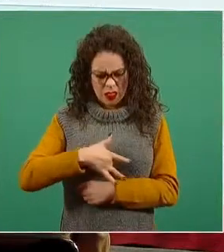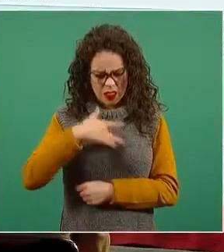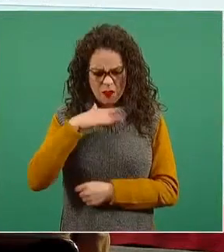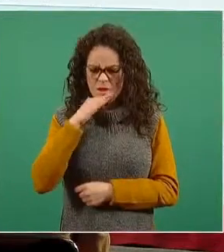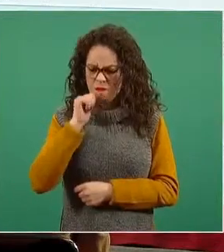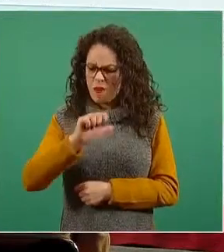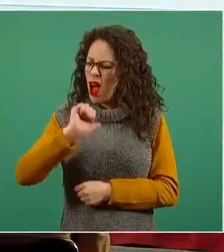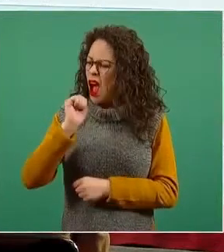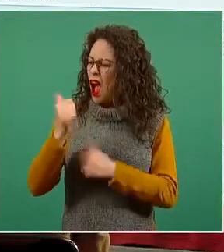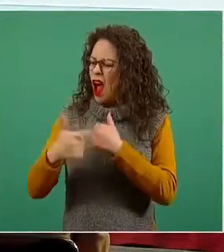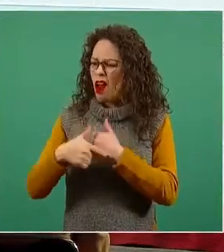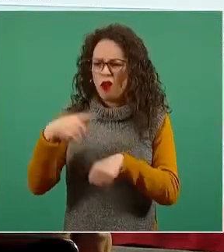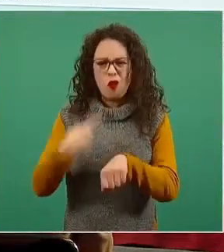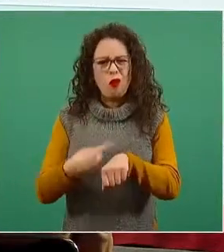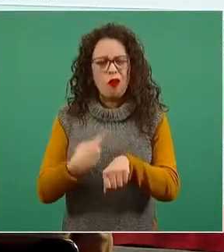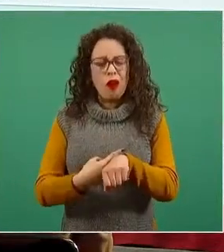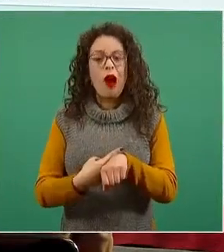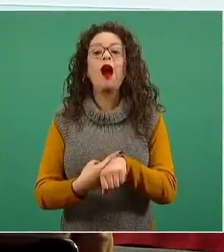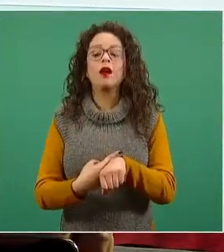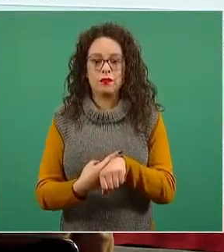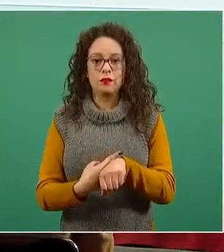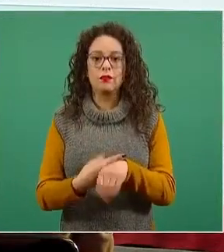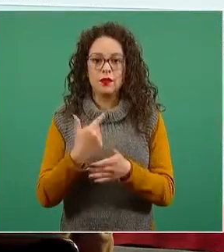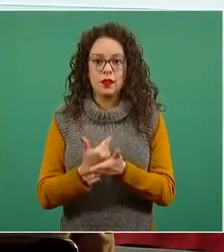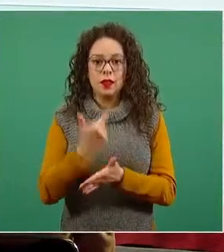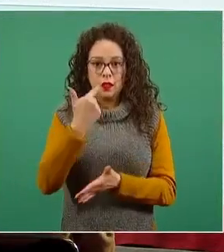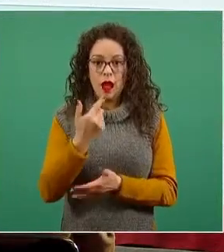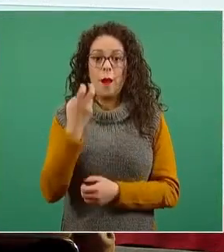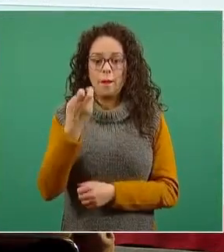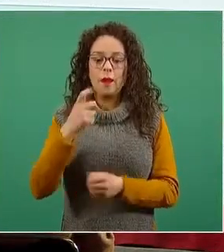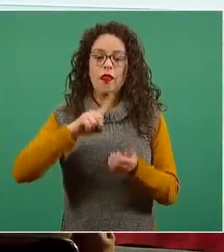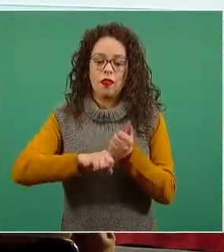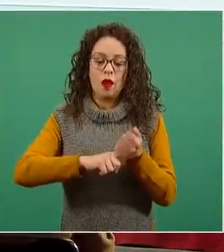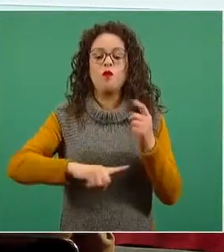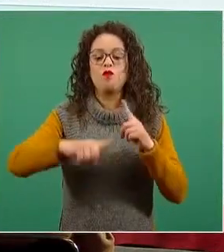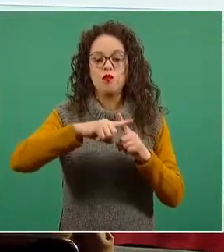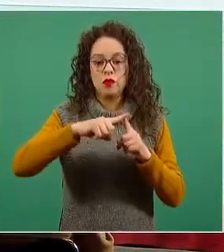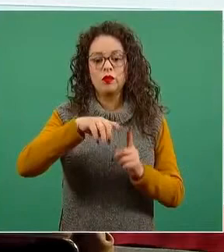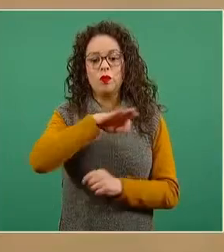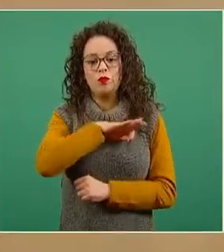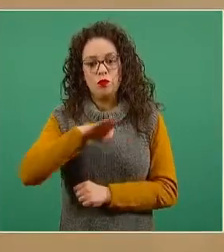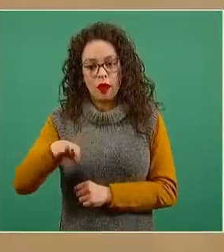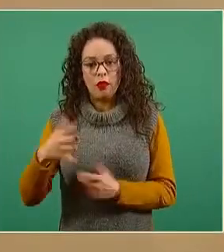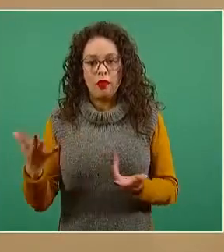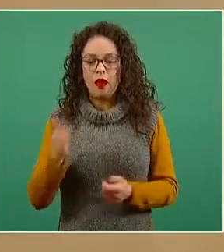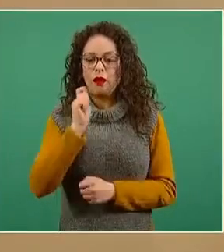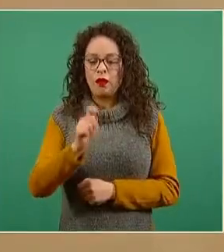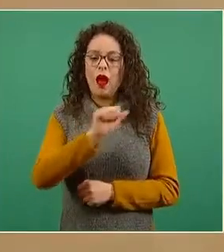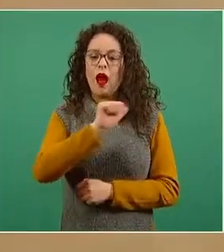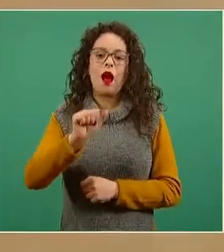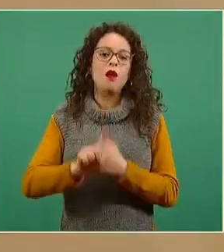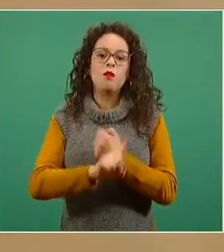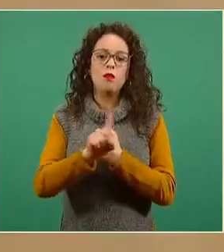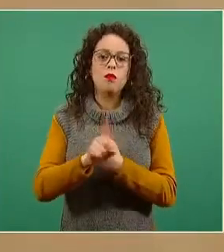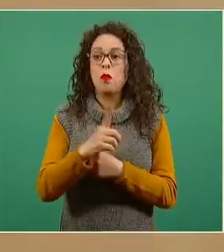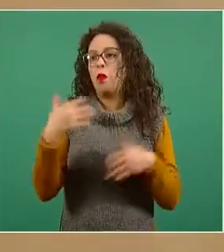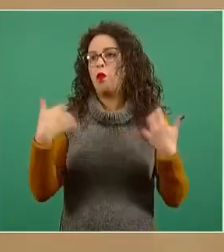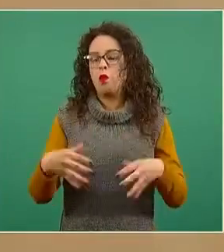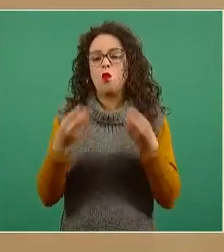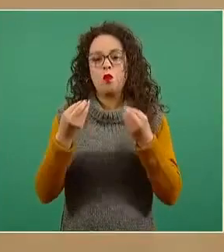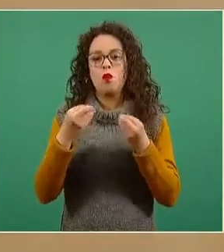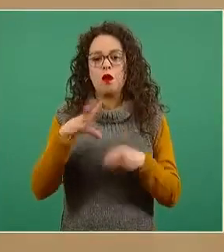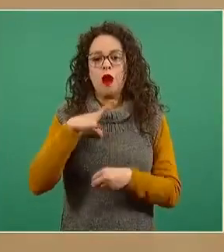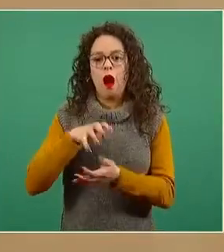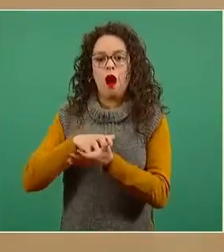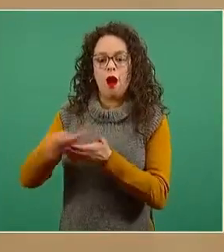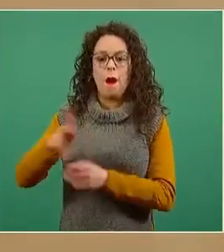respiratoria aguda, por lo que habrán sido positivas probablemente a cualquiera de los cientos de virus respiratorios que